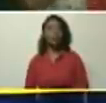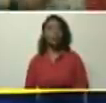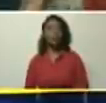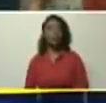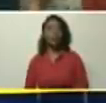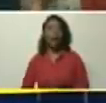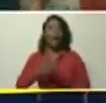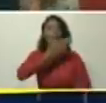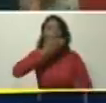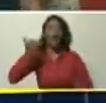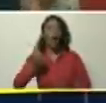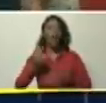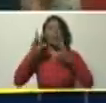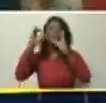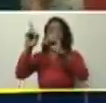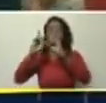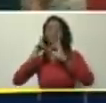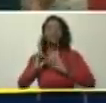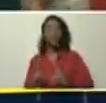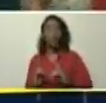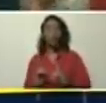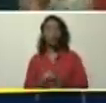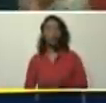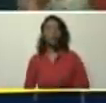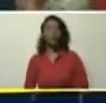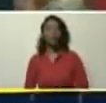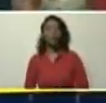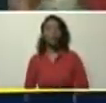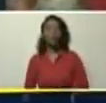la mejor decisión.